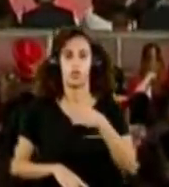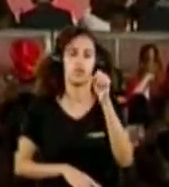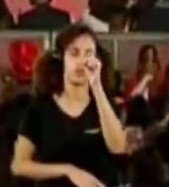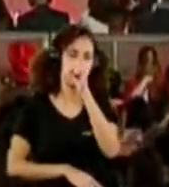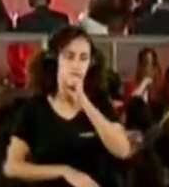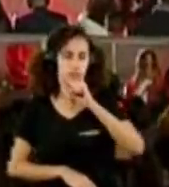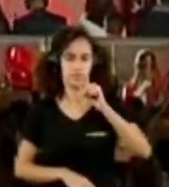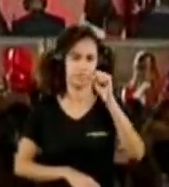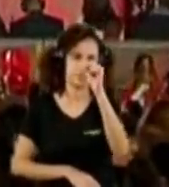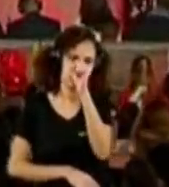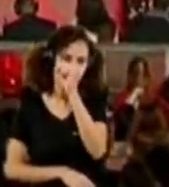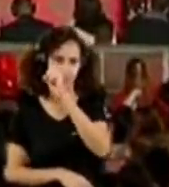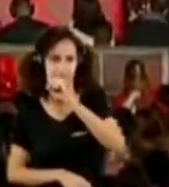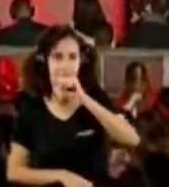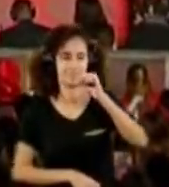cantarle.